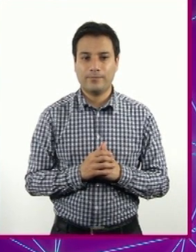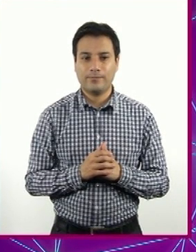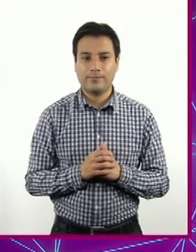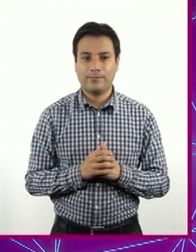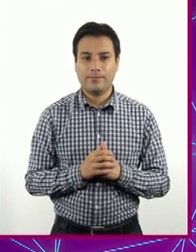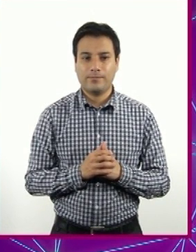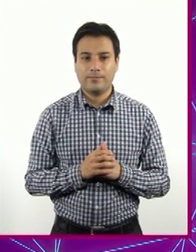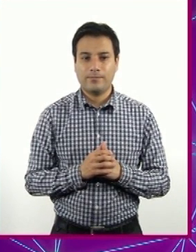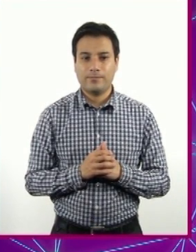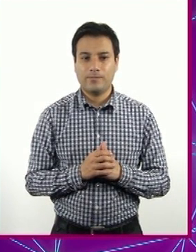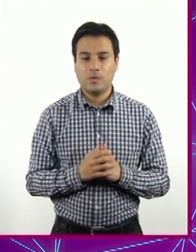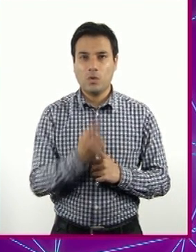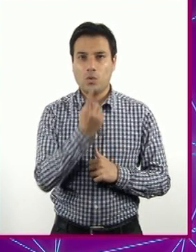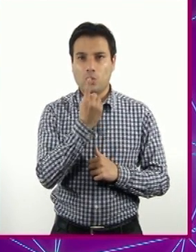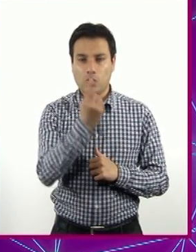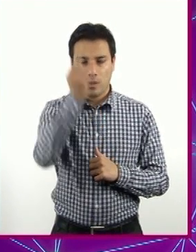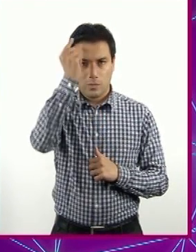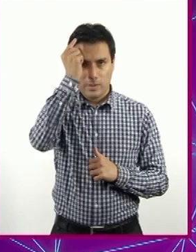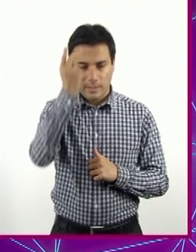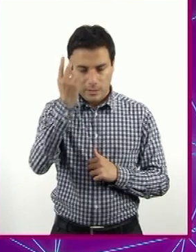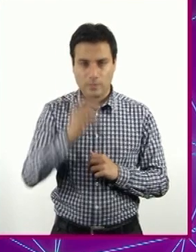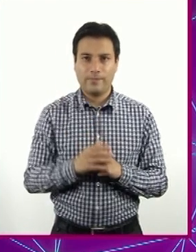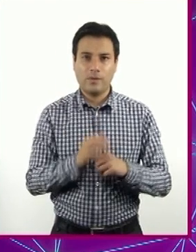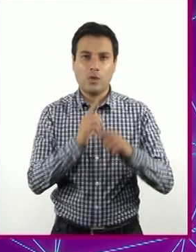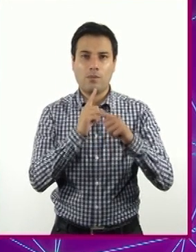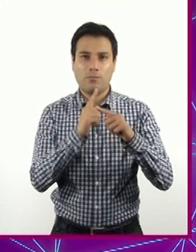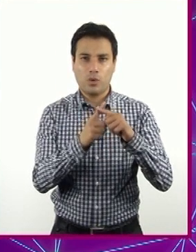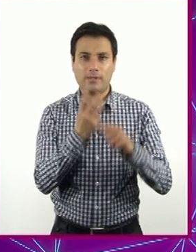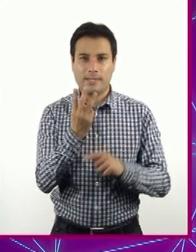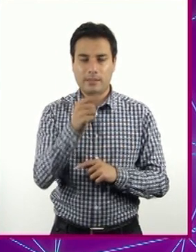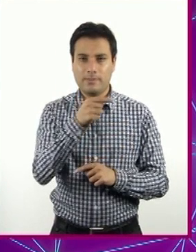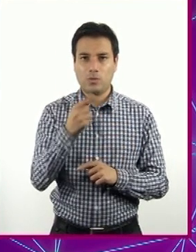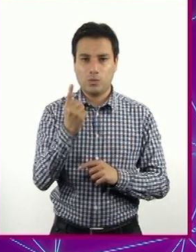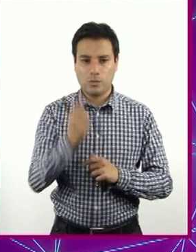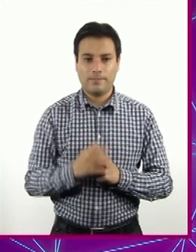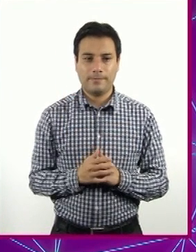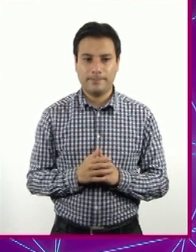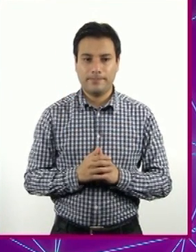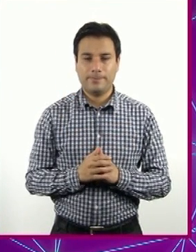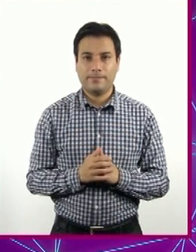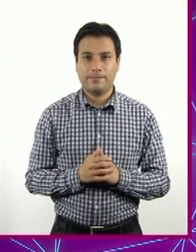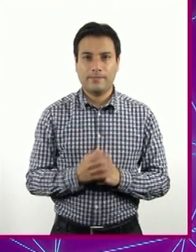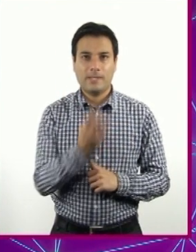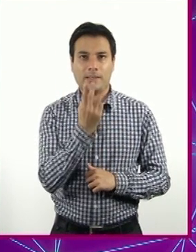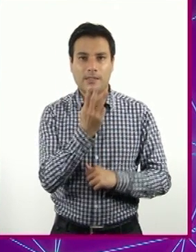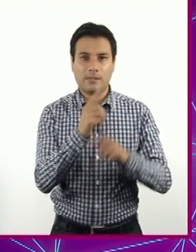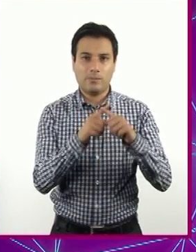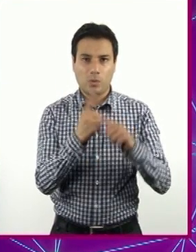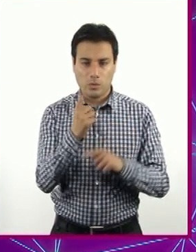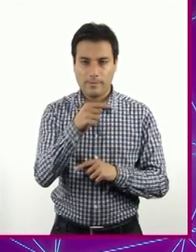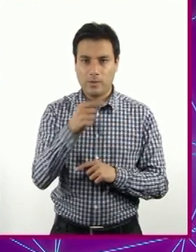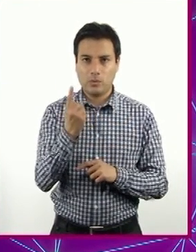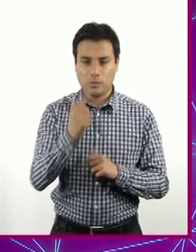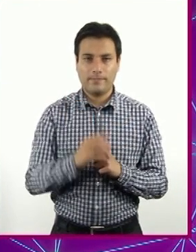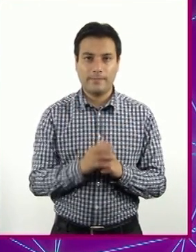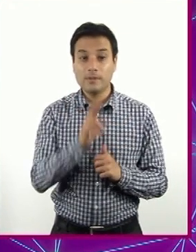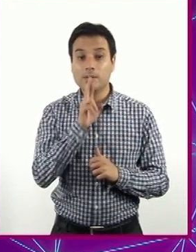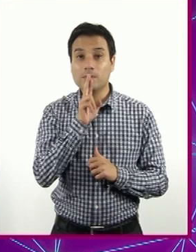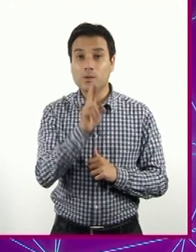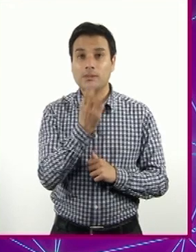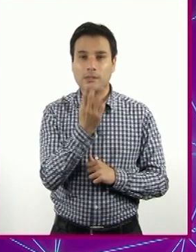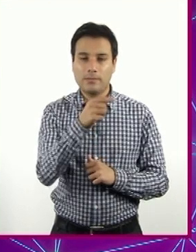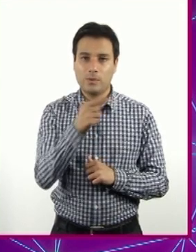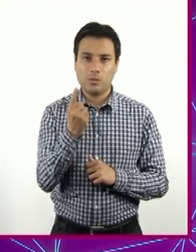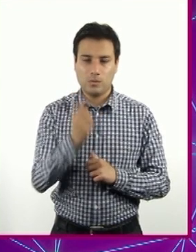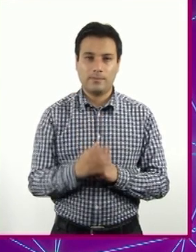menos 1, que es igual a 3 por 1 menos 1, que es igual a 3 menos